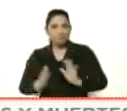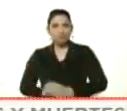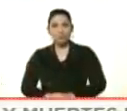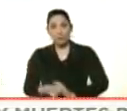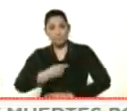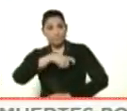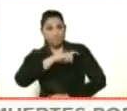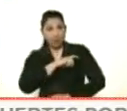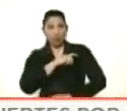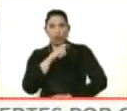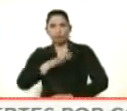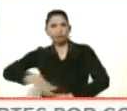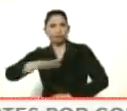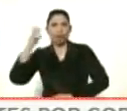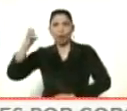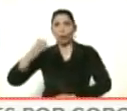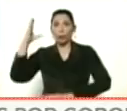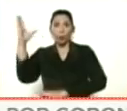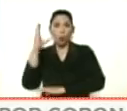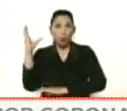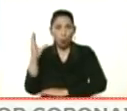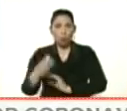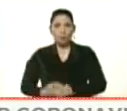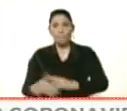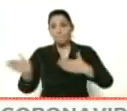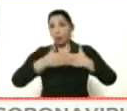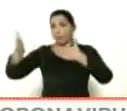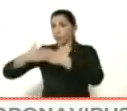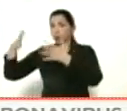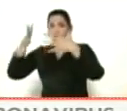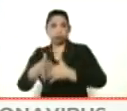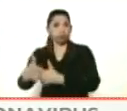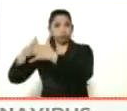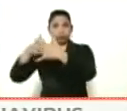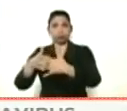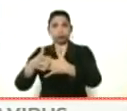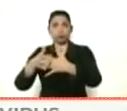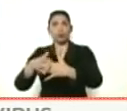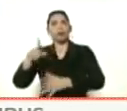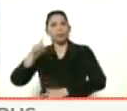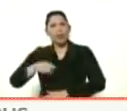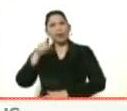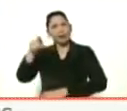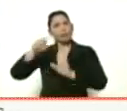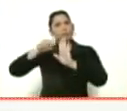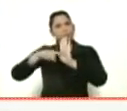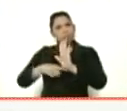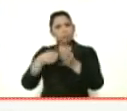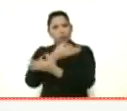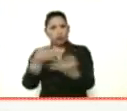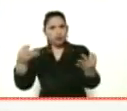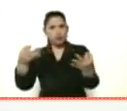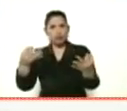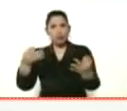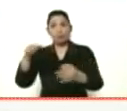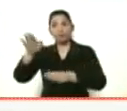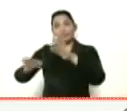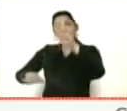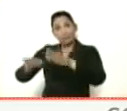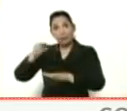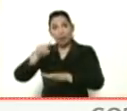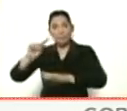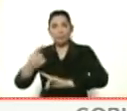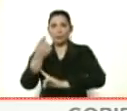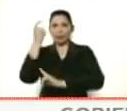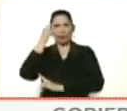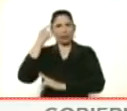España y el resto de Europa, de Colombia, de Estados Unidos, de Norteamérica, y fue una medida muy correcta, porque aun cuando esos primeros días se